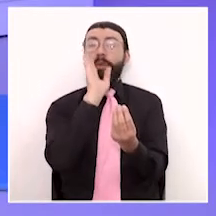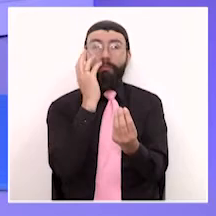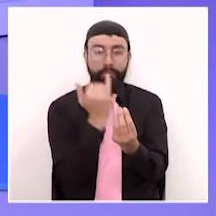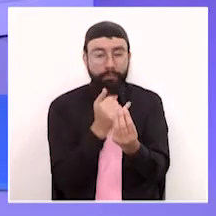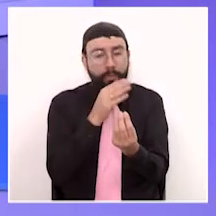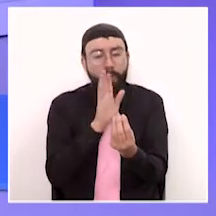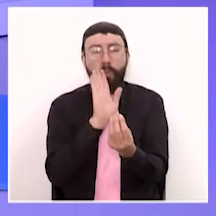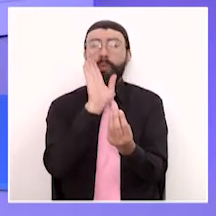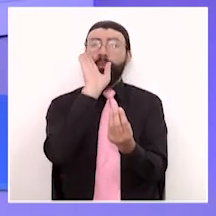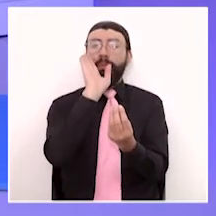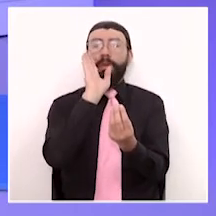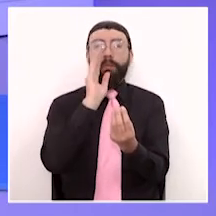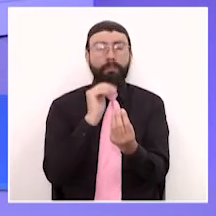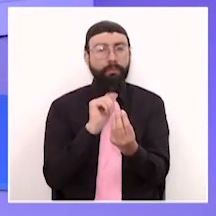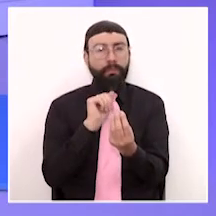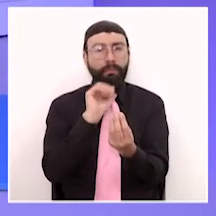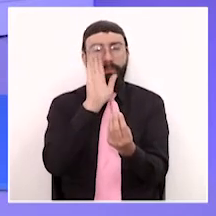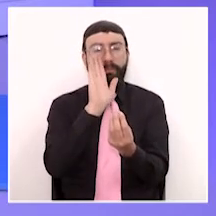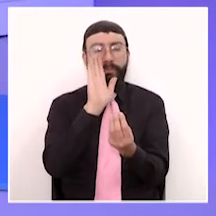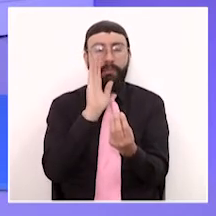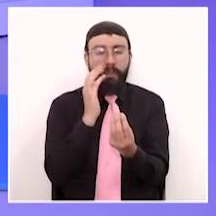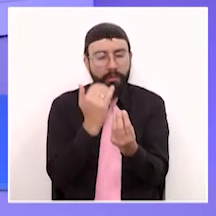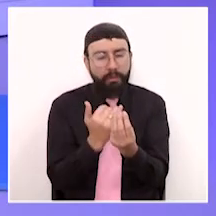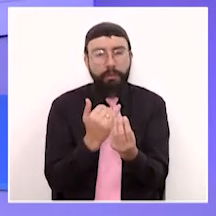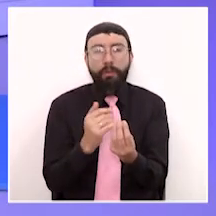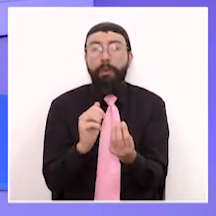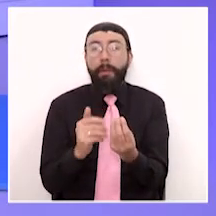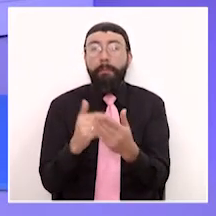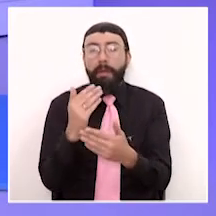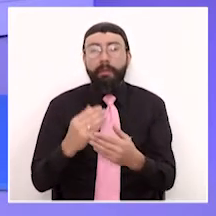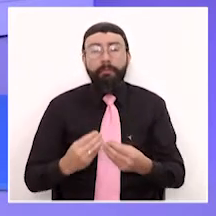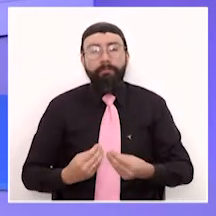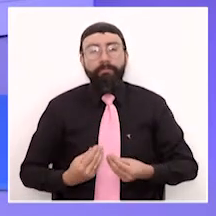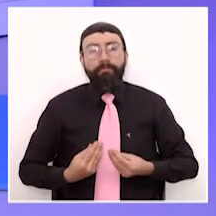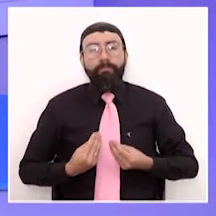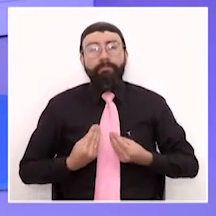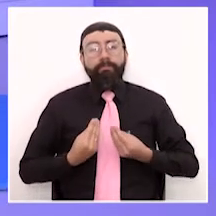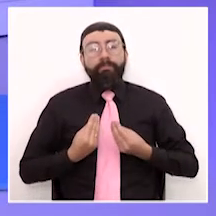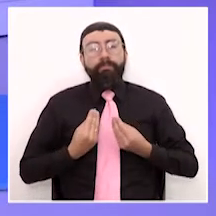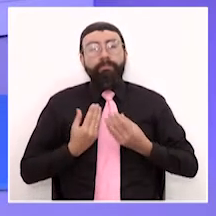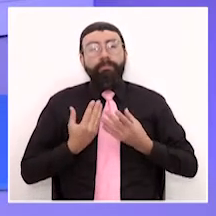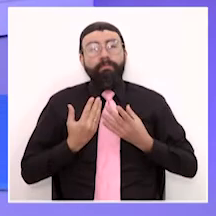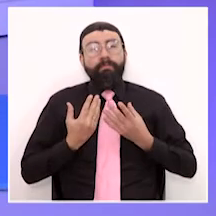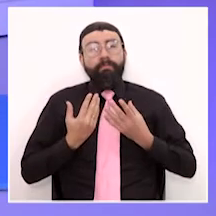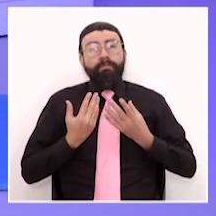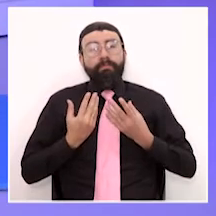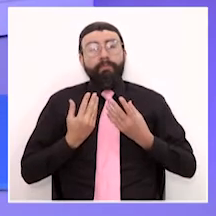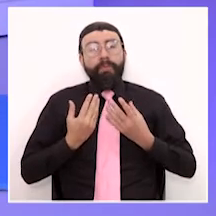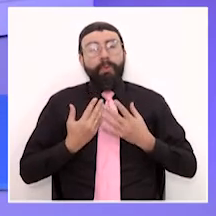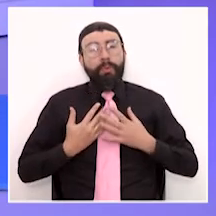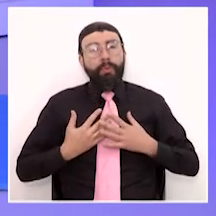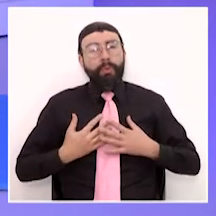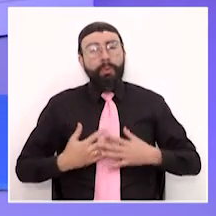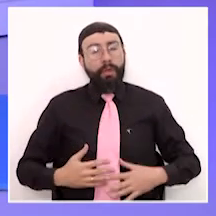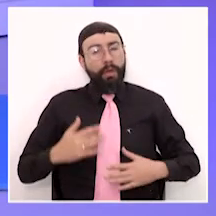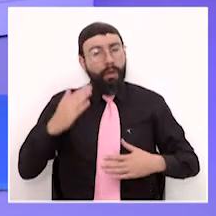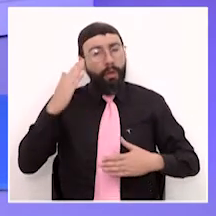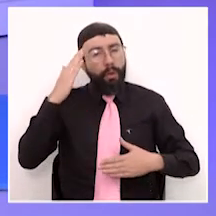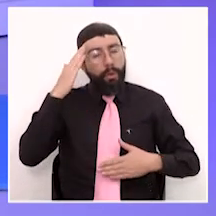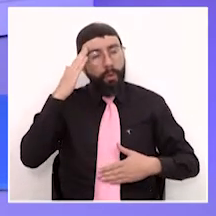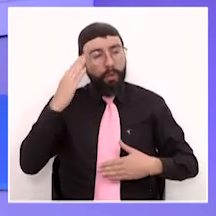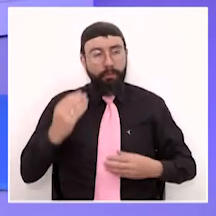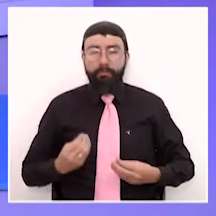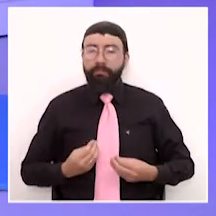paladar, van a comenzar a respirar por su nariz de manera consciente,